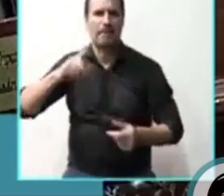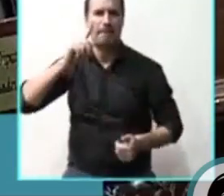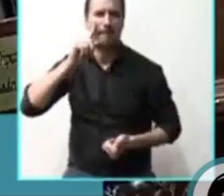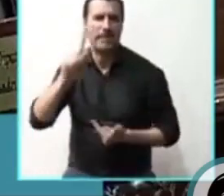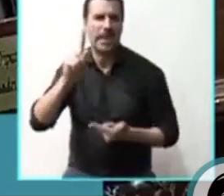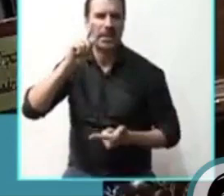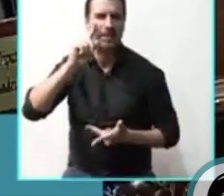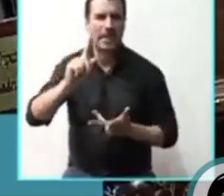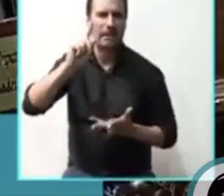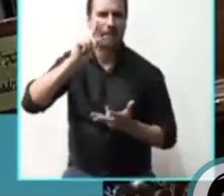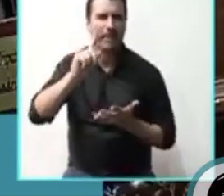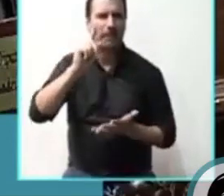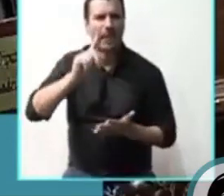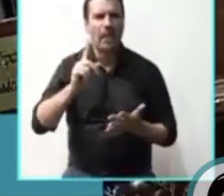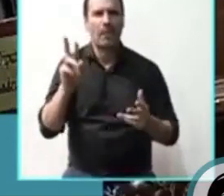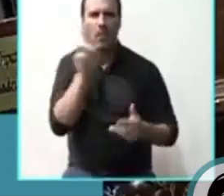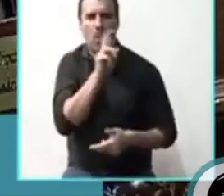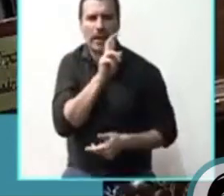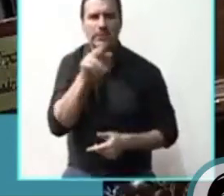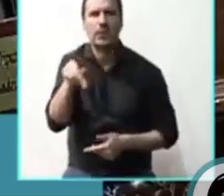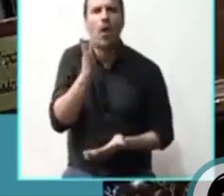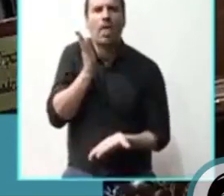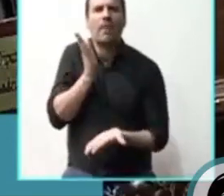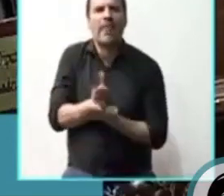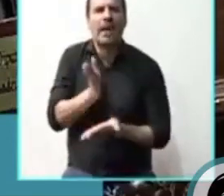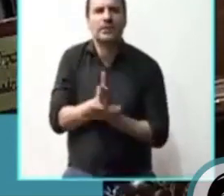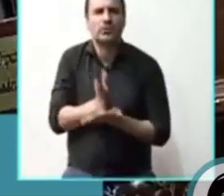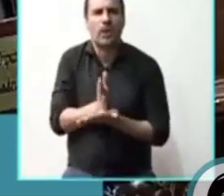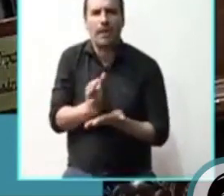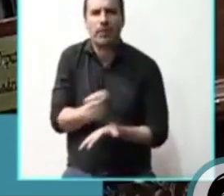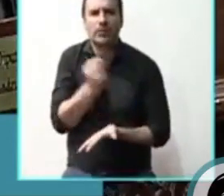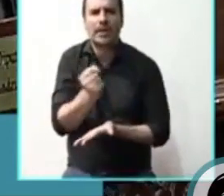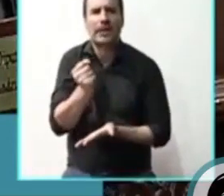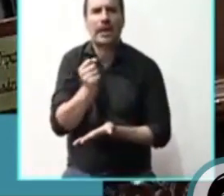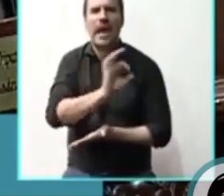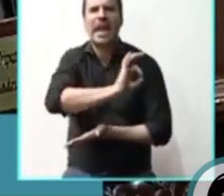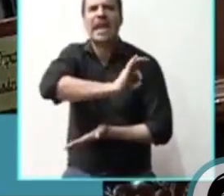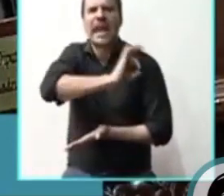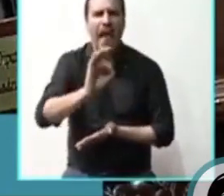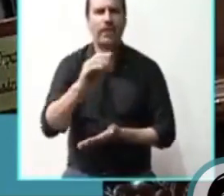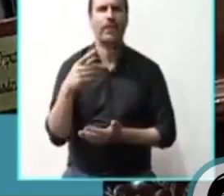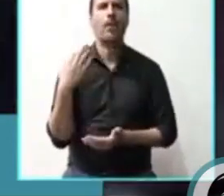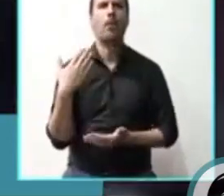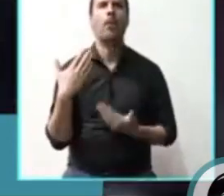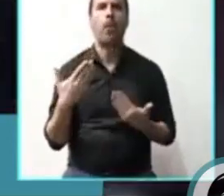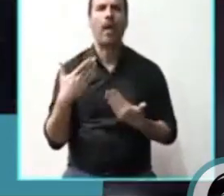es su derecho elemental que nadie se lo puede negar muchas gracias señor presidente